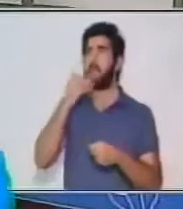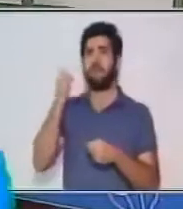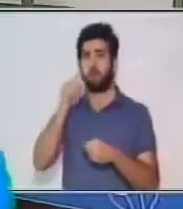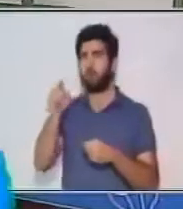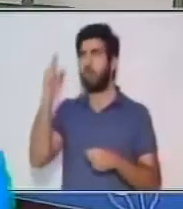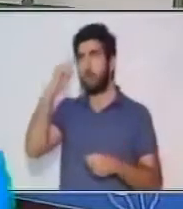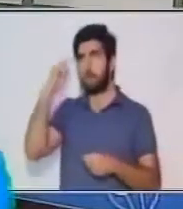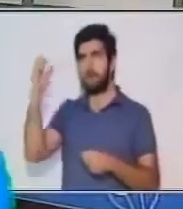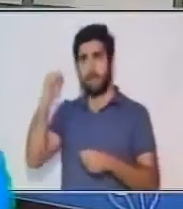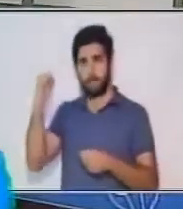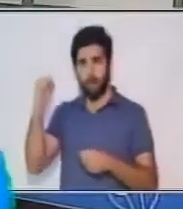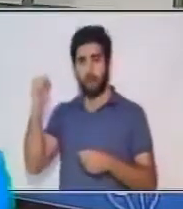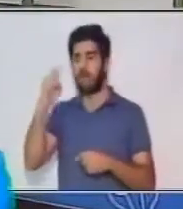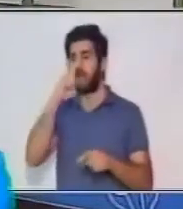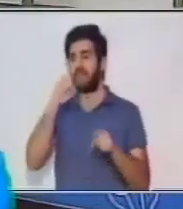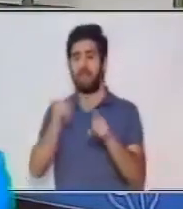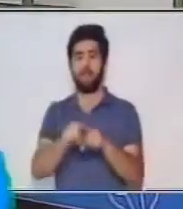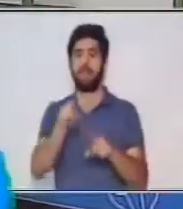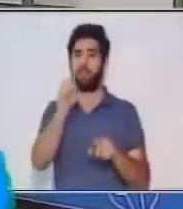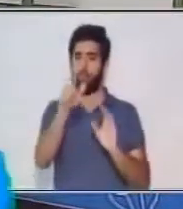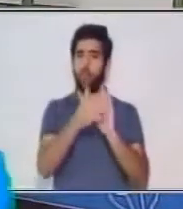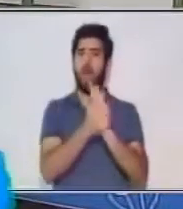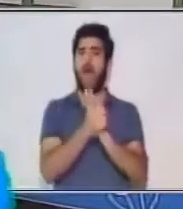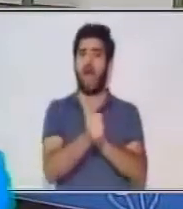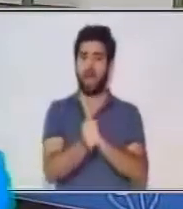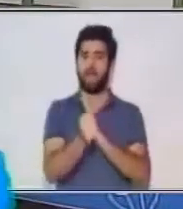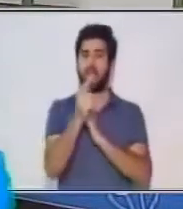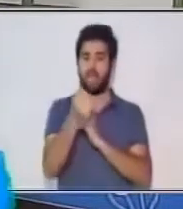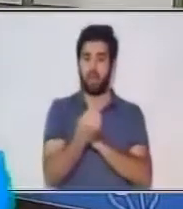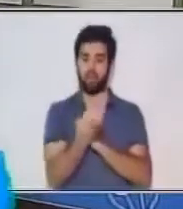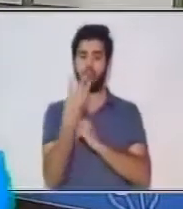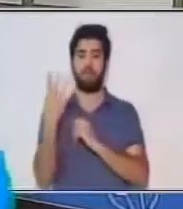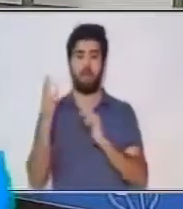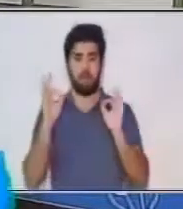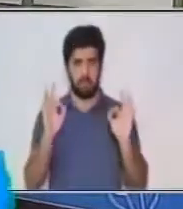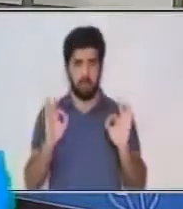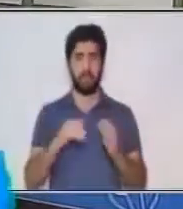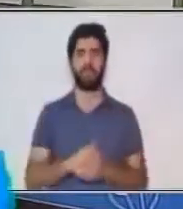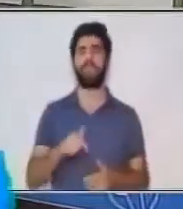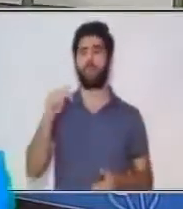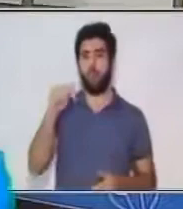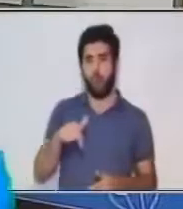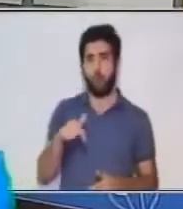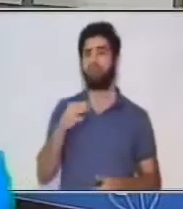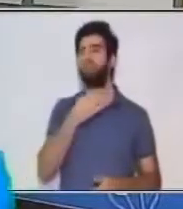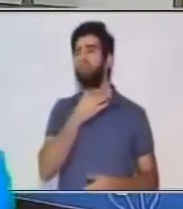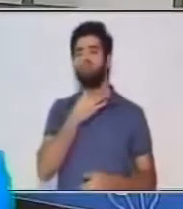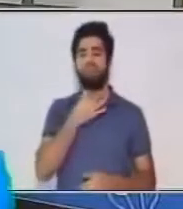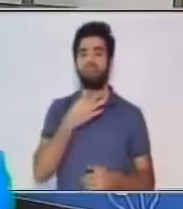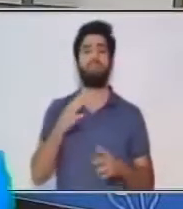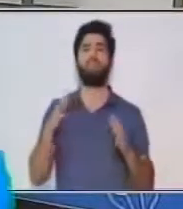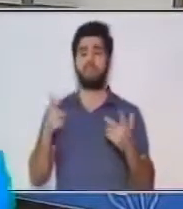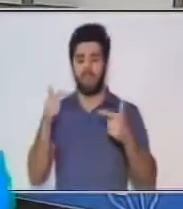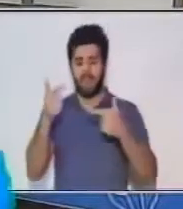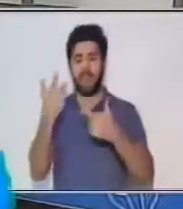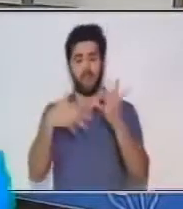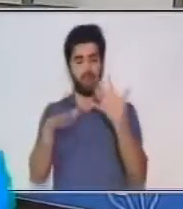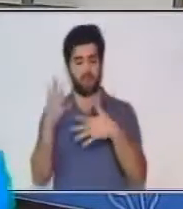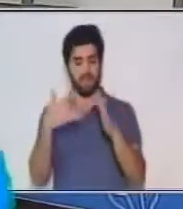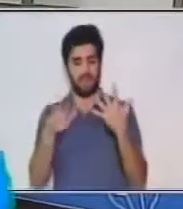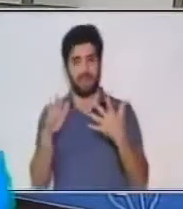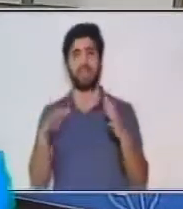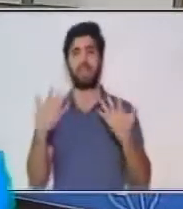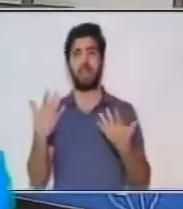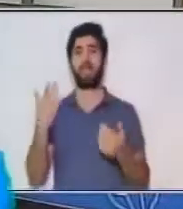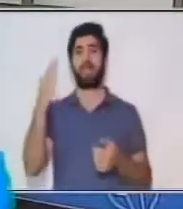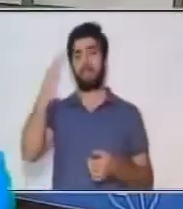atención y, por supuesto, habilidad numérica. Hoy tenemos la grata compañía en lengua de señas